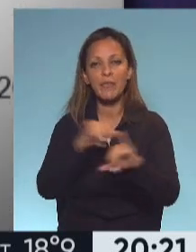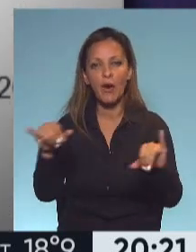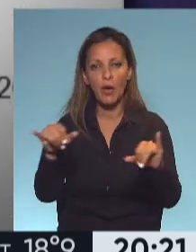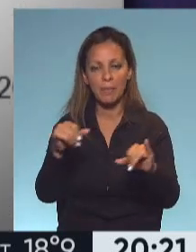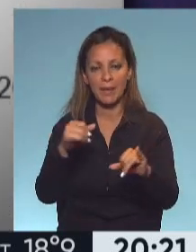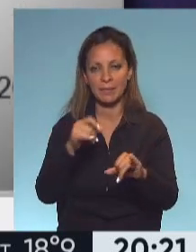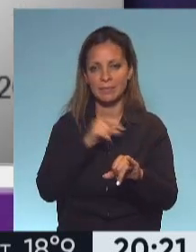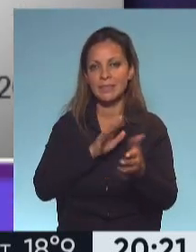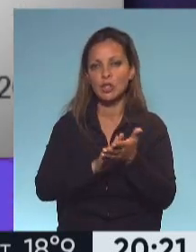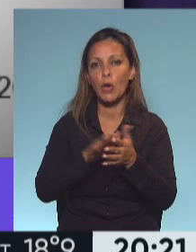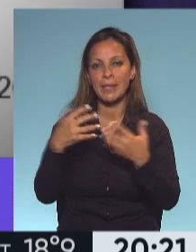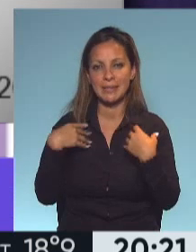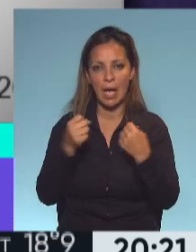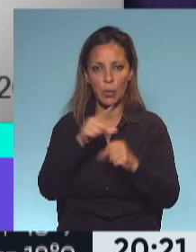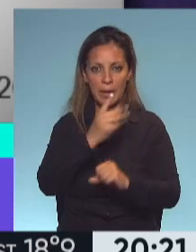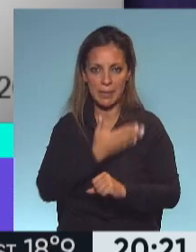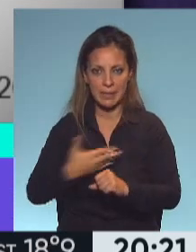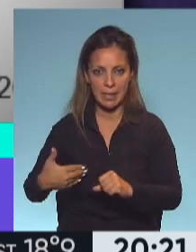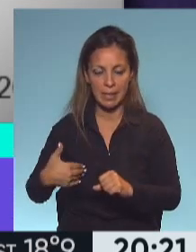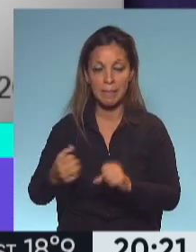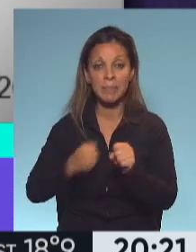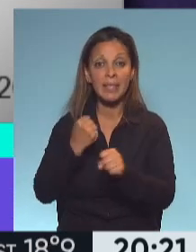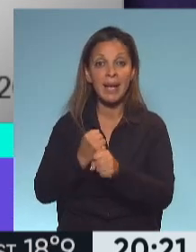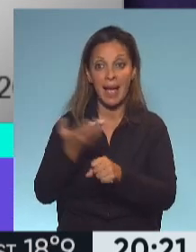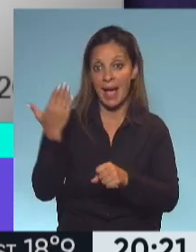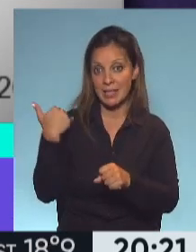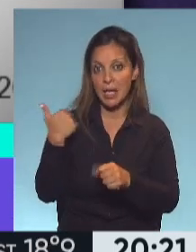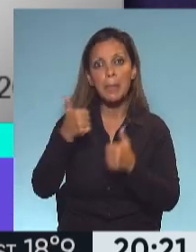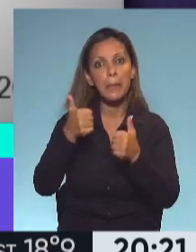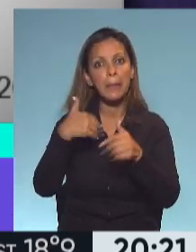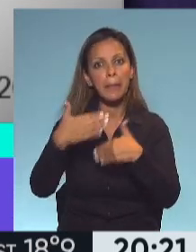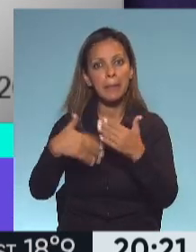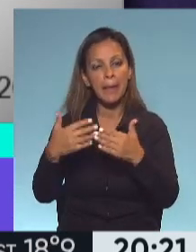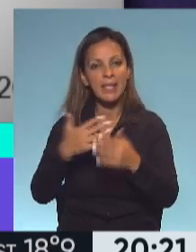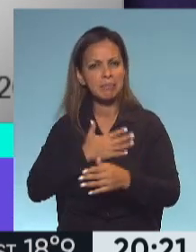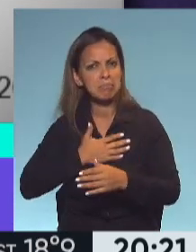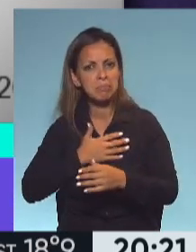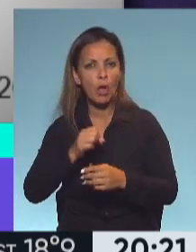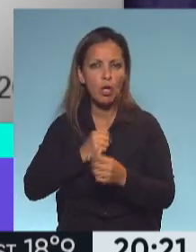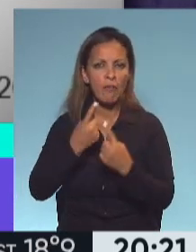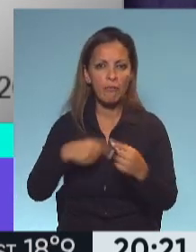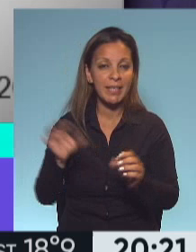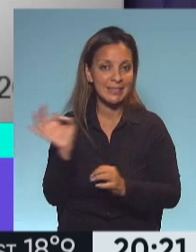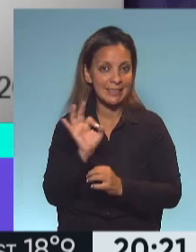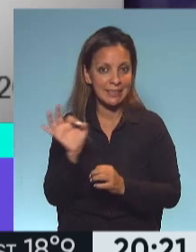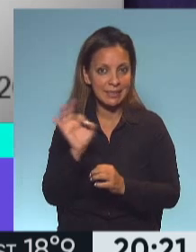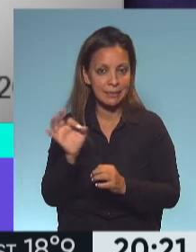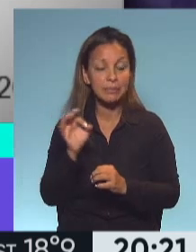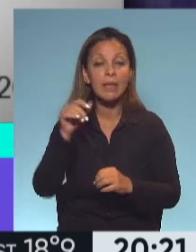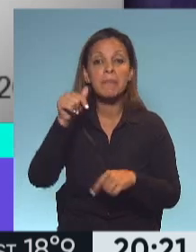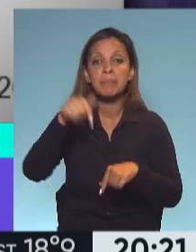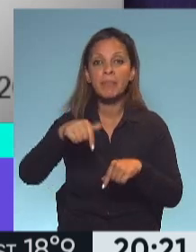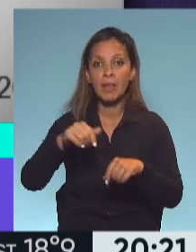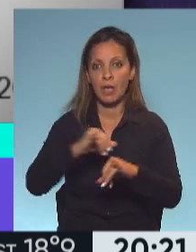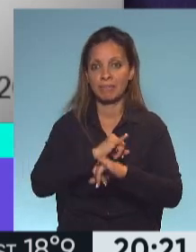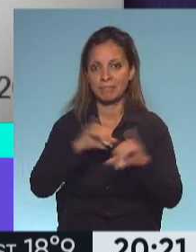parte médico del presidente hasta ayer evolucionaba en forma favorable y asintomático de su afección al coronavirus esto ha informado a la